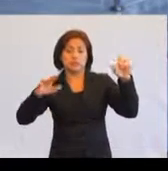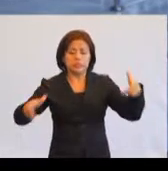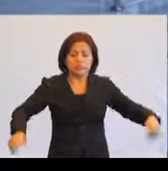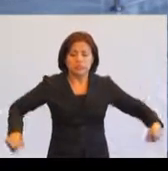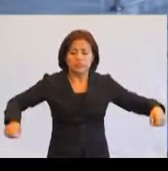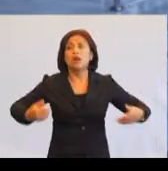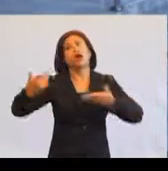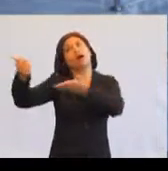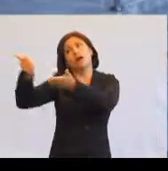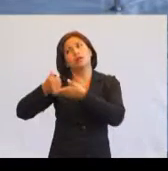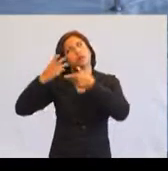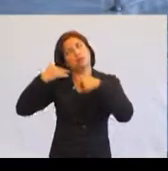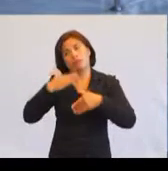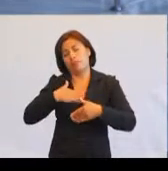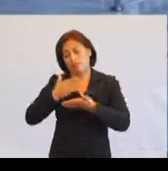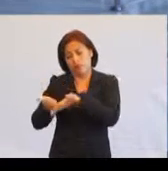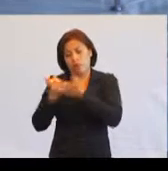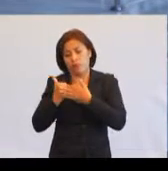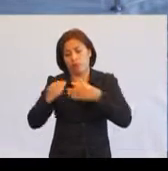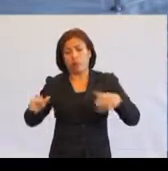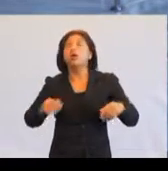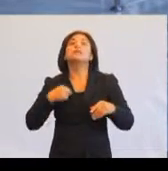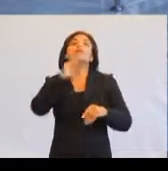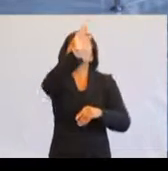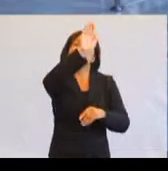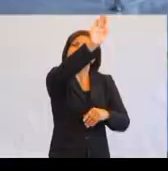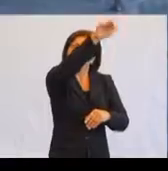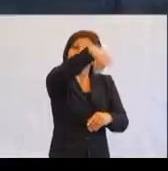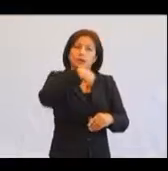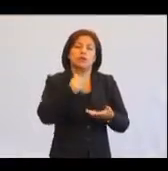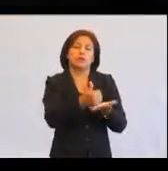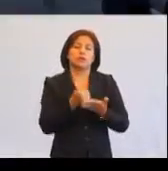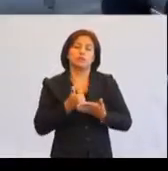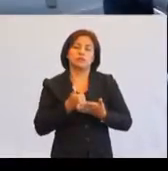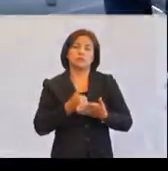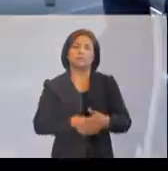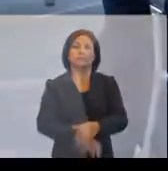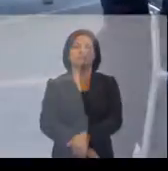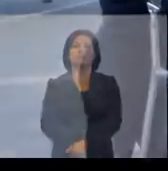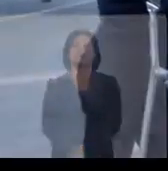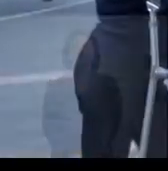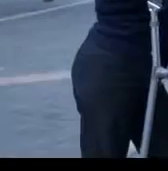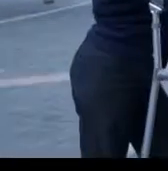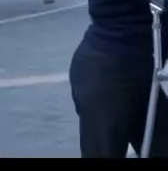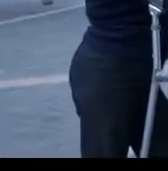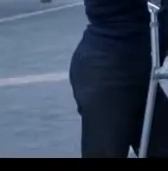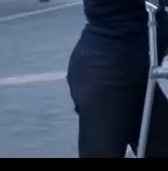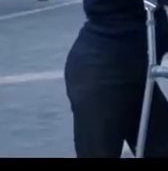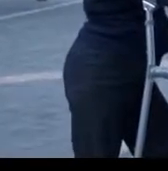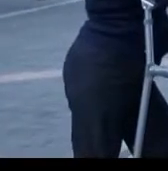que me ayuden a bajar. He aprendido a pedir ayuda.